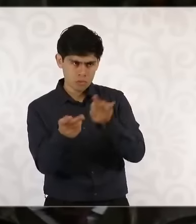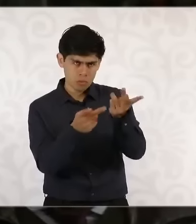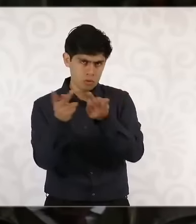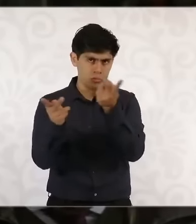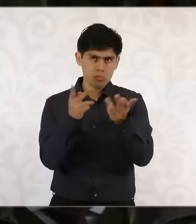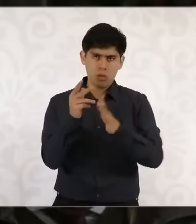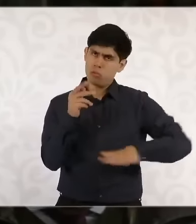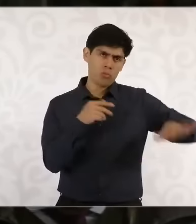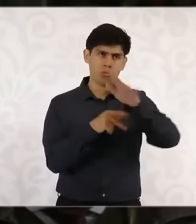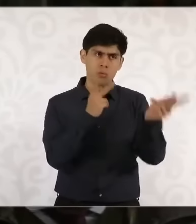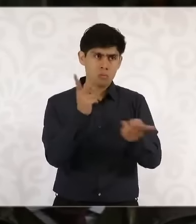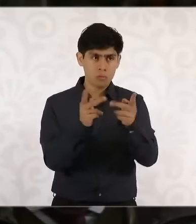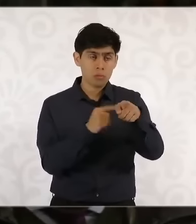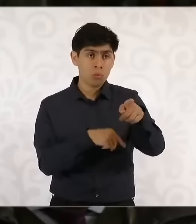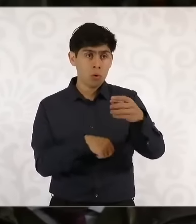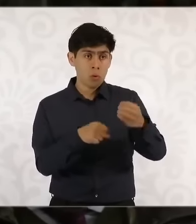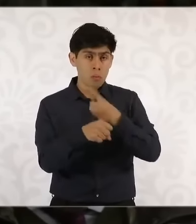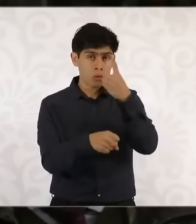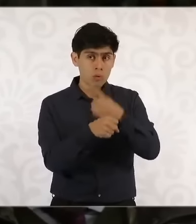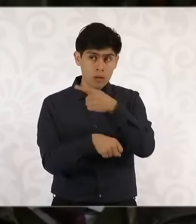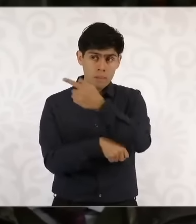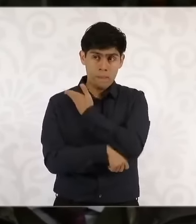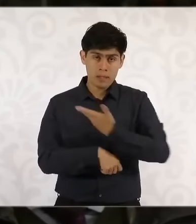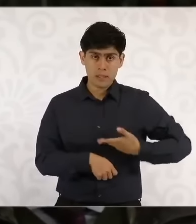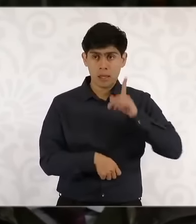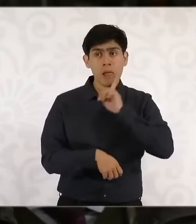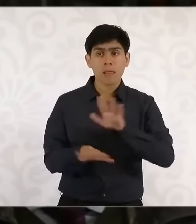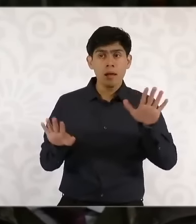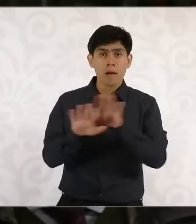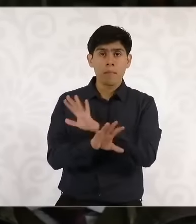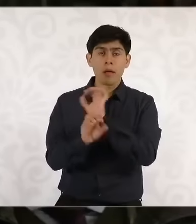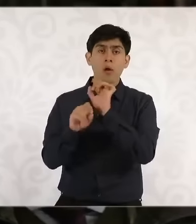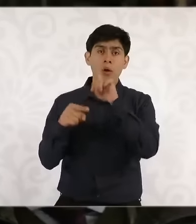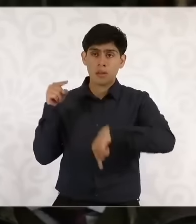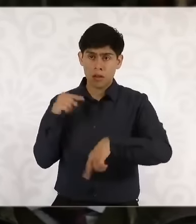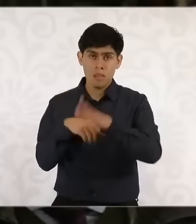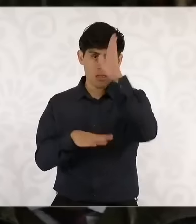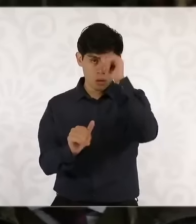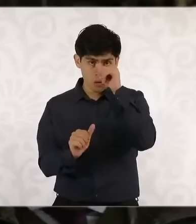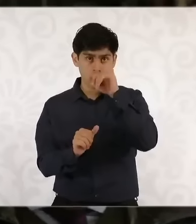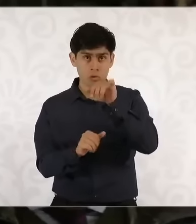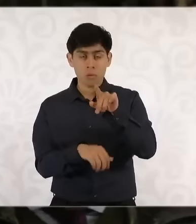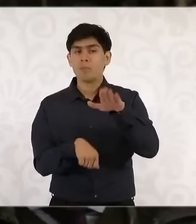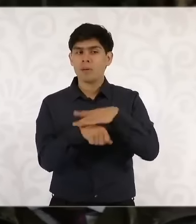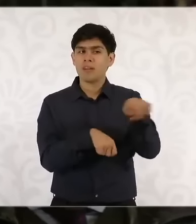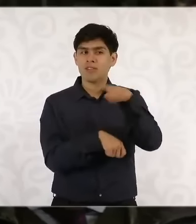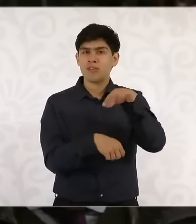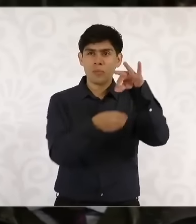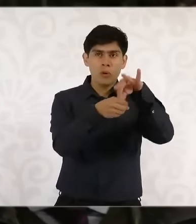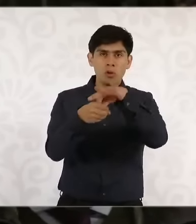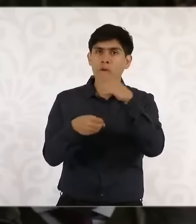presidenta, porque muchos decían que no estaban de acuerdo con la revocación, sino que querían que se fuera ya, y